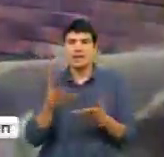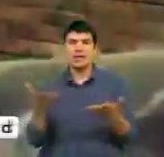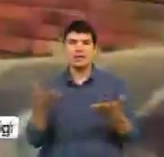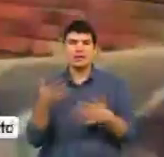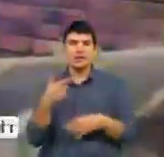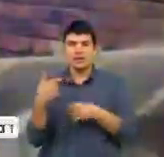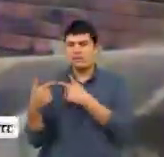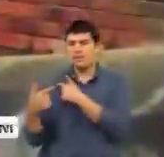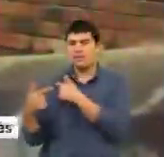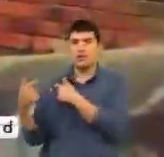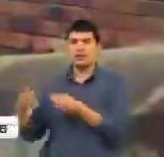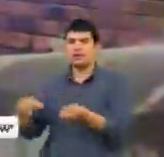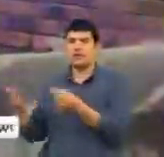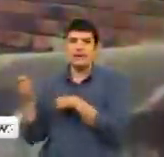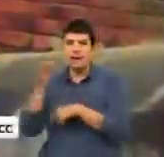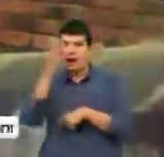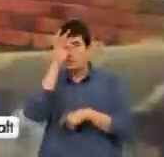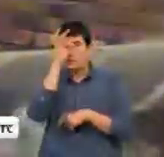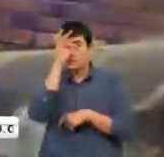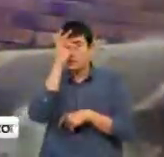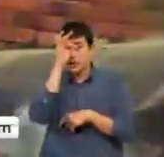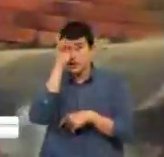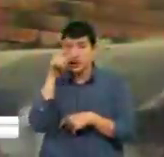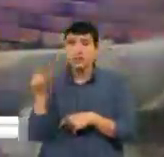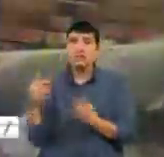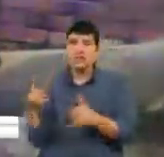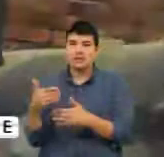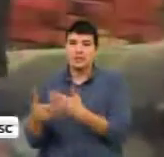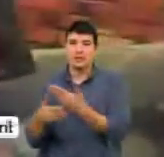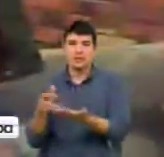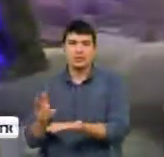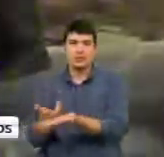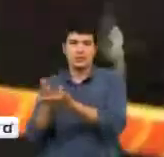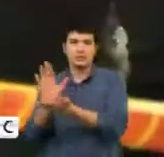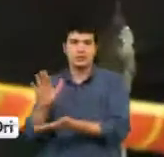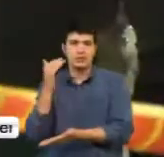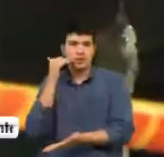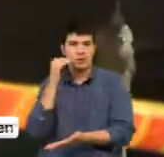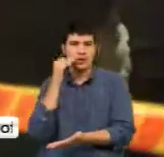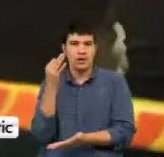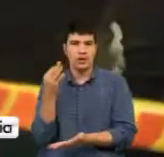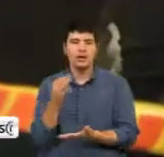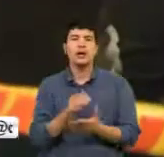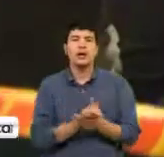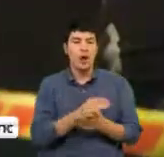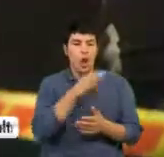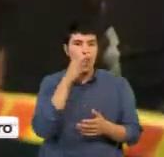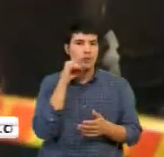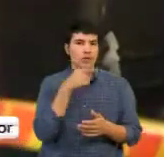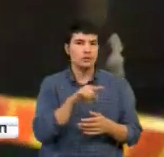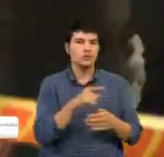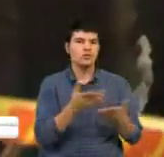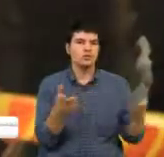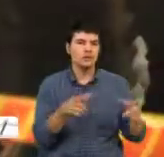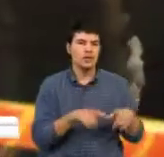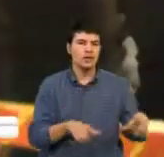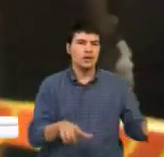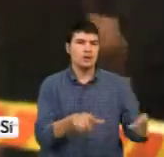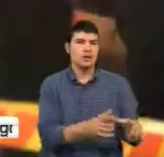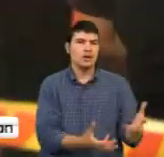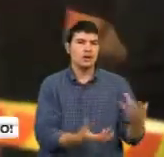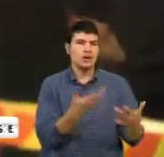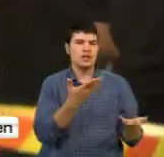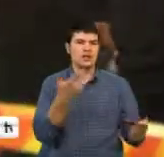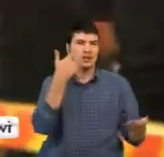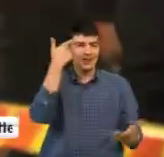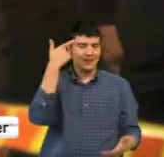altura del hombro y fue remitida a un centro asistencial, donde yace en proceso de recuperación. El cuerpo del hombre fue hallado en la cocina de la vivienda con un impacto de